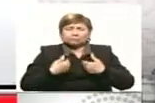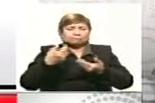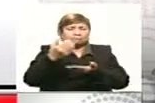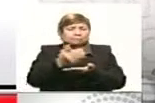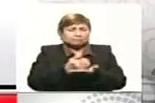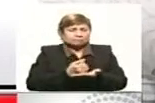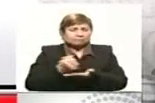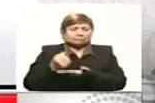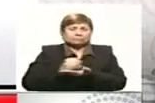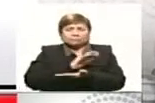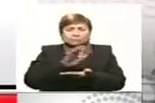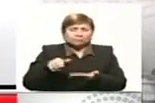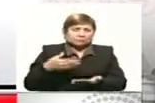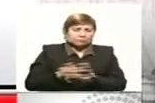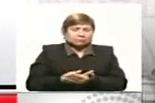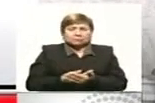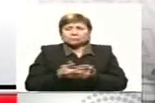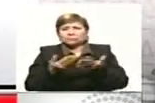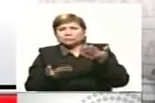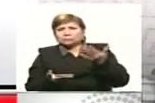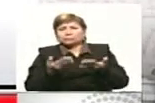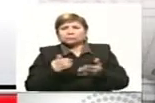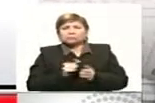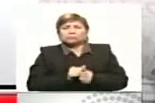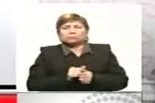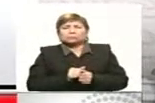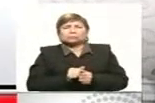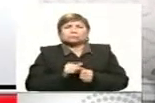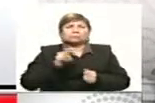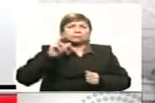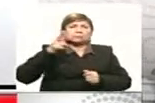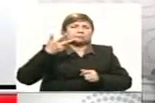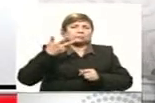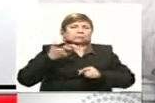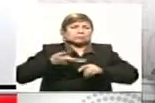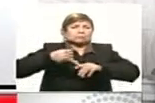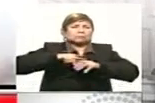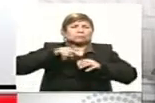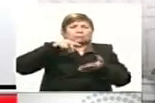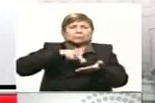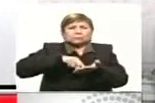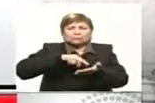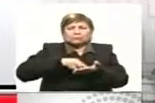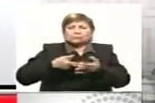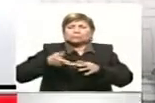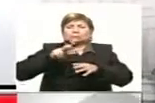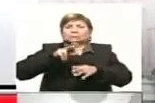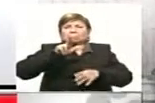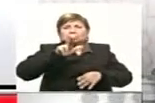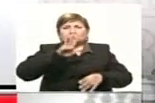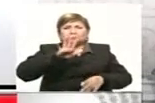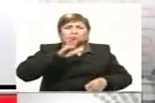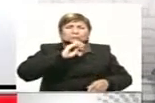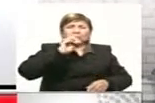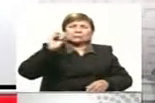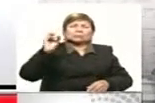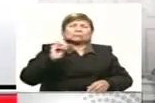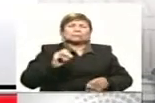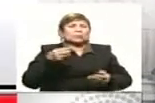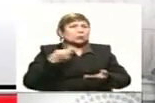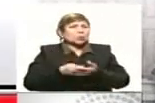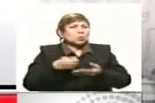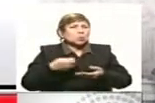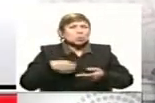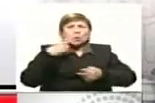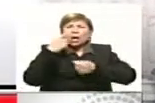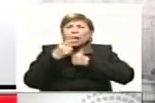ingresos totales por, vamos a decirlo así, el triple de nuestra deuda. La deuda es un tercio, 35% de nuestro Producto Bruto Interno.